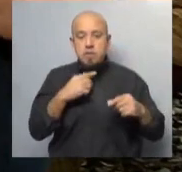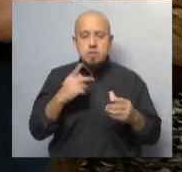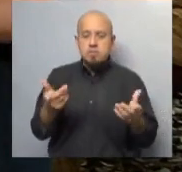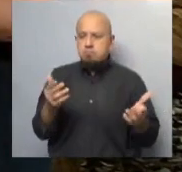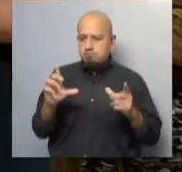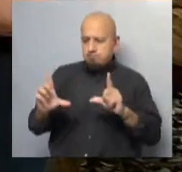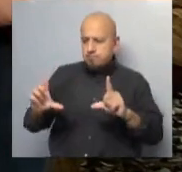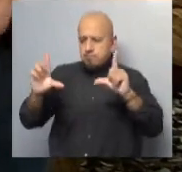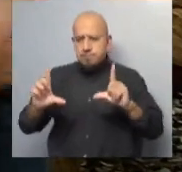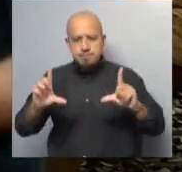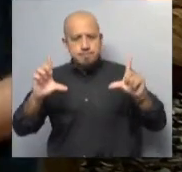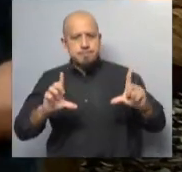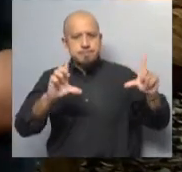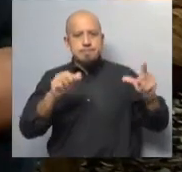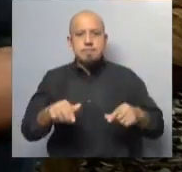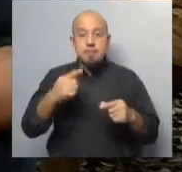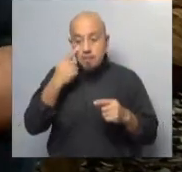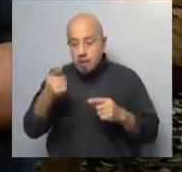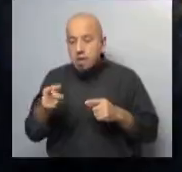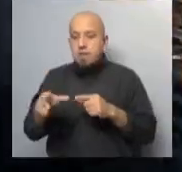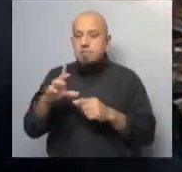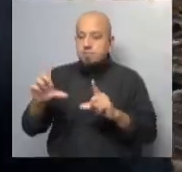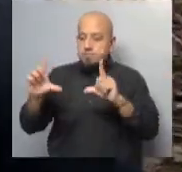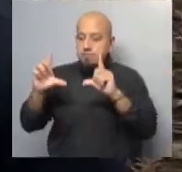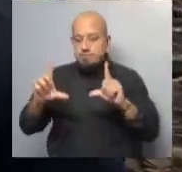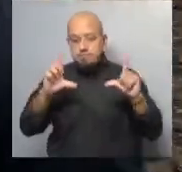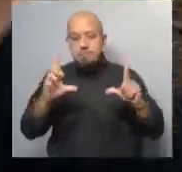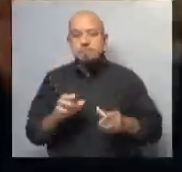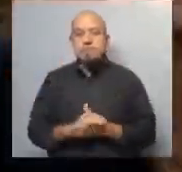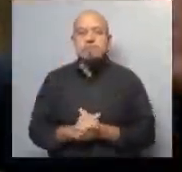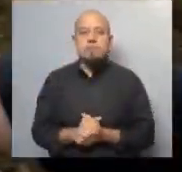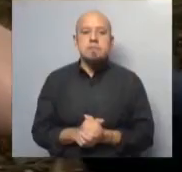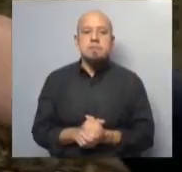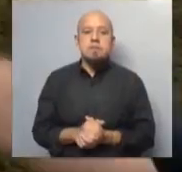porque es alucinante salir a buscarlos y a encontrarlos.